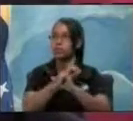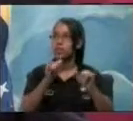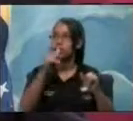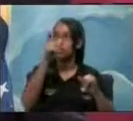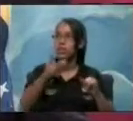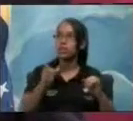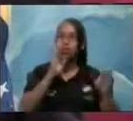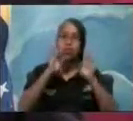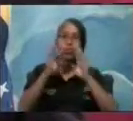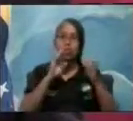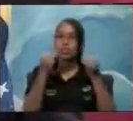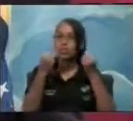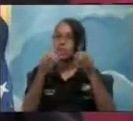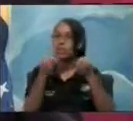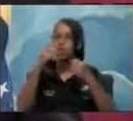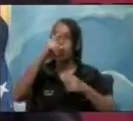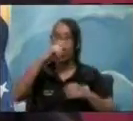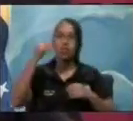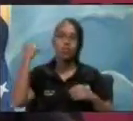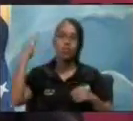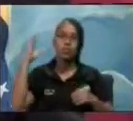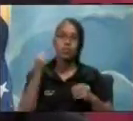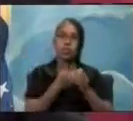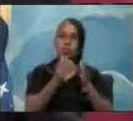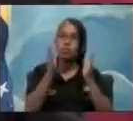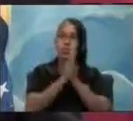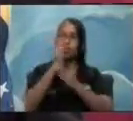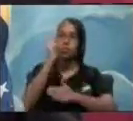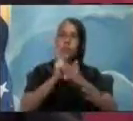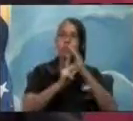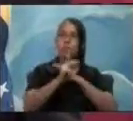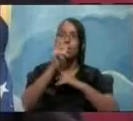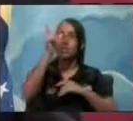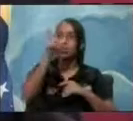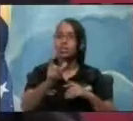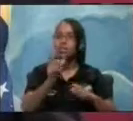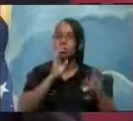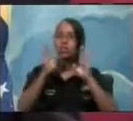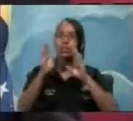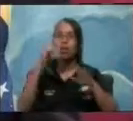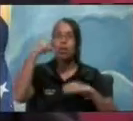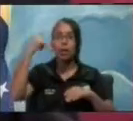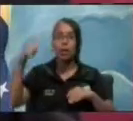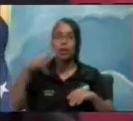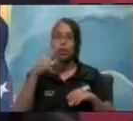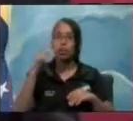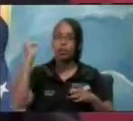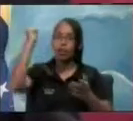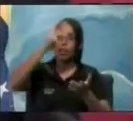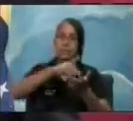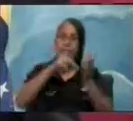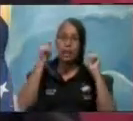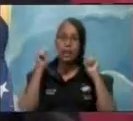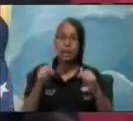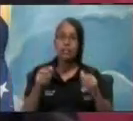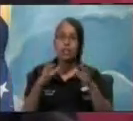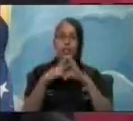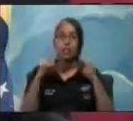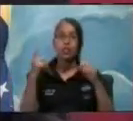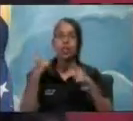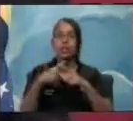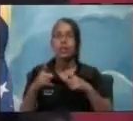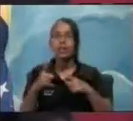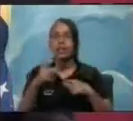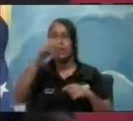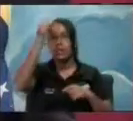anunciado tantos años antes por los santos profetas, había sido anunciado para que cuando Él llegase, todo aquel creyese